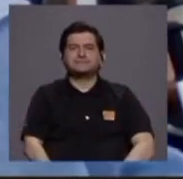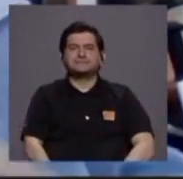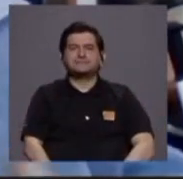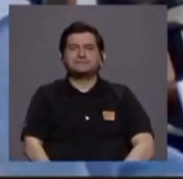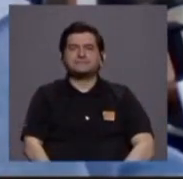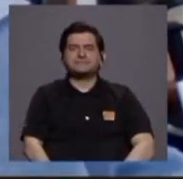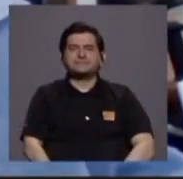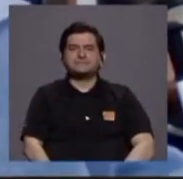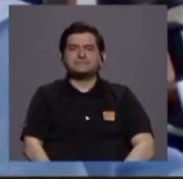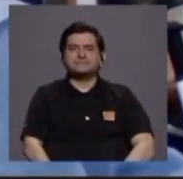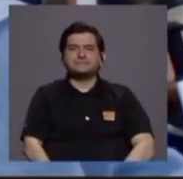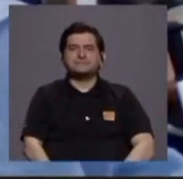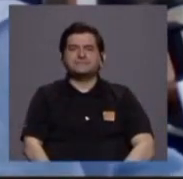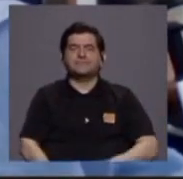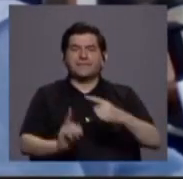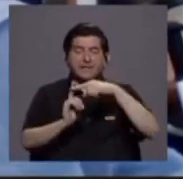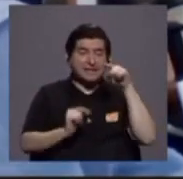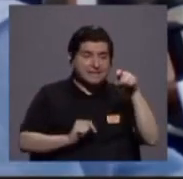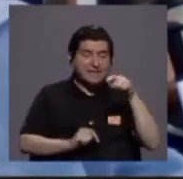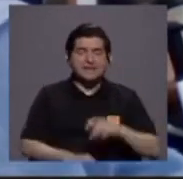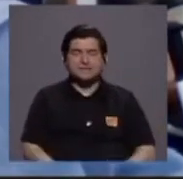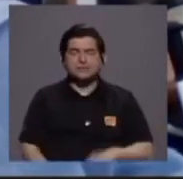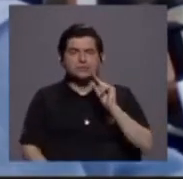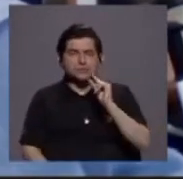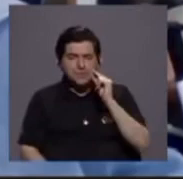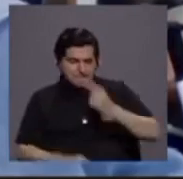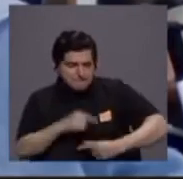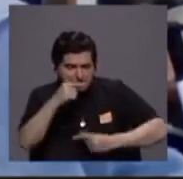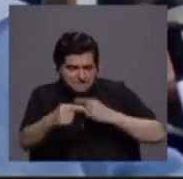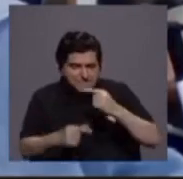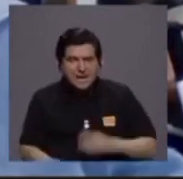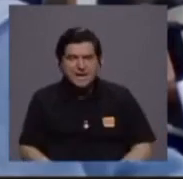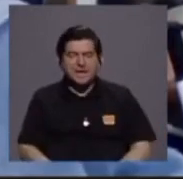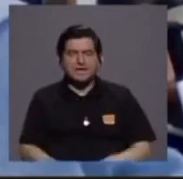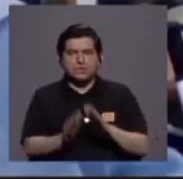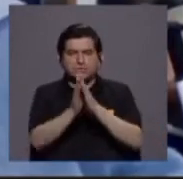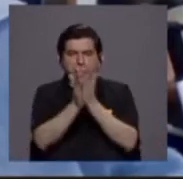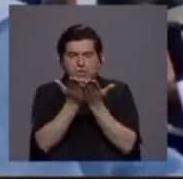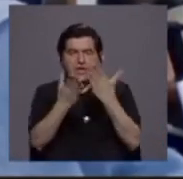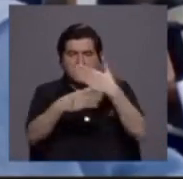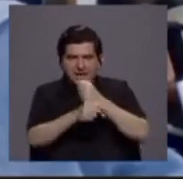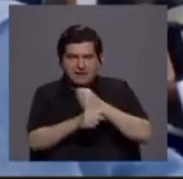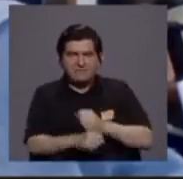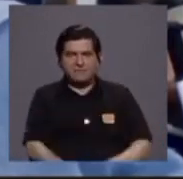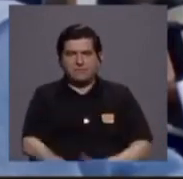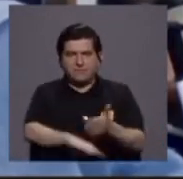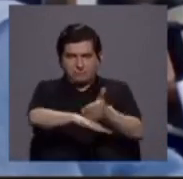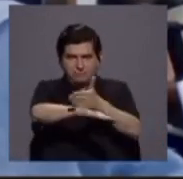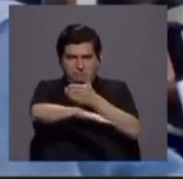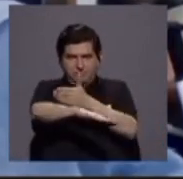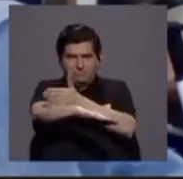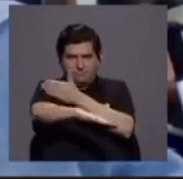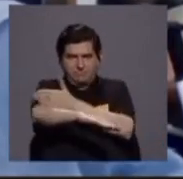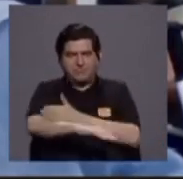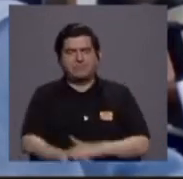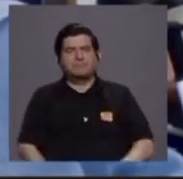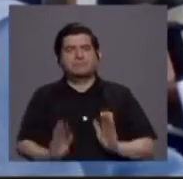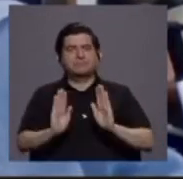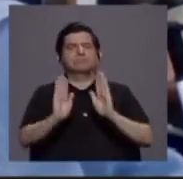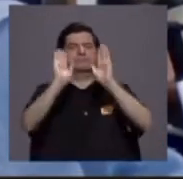y a partir de todos esos pequeños pasos, pues se fue armando el libro, ¿no? Y creció de manera